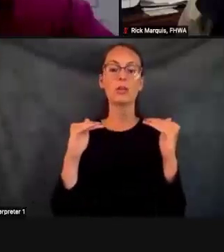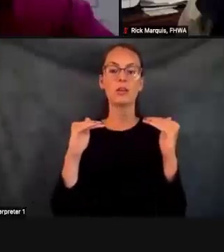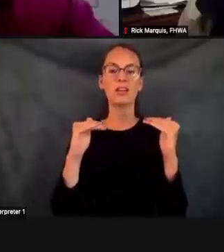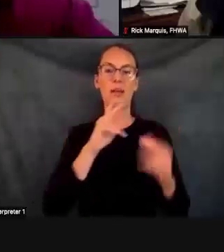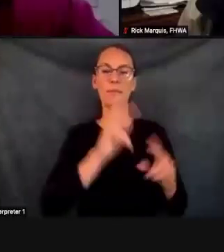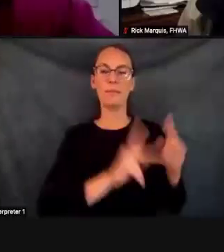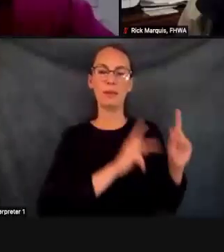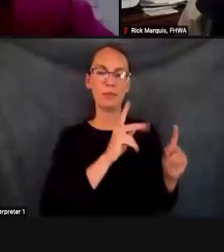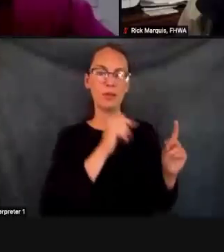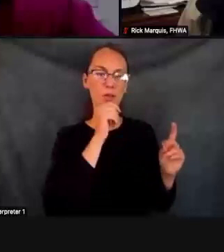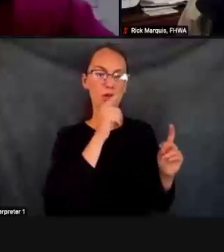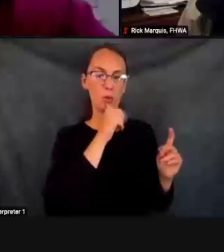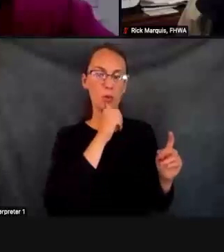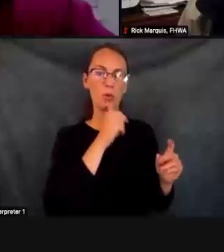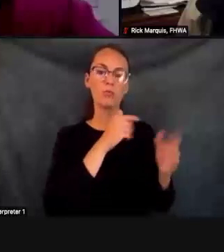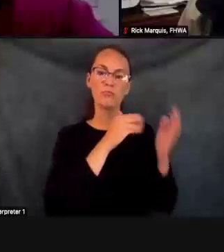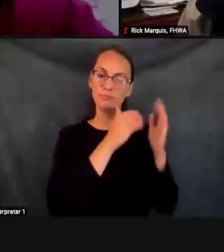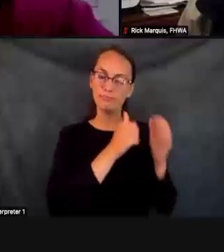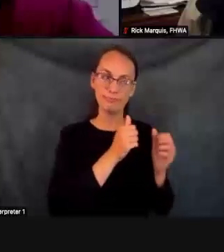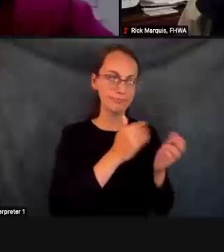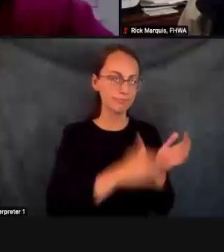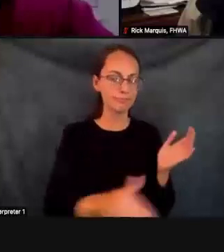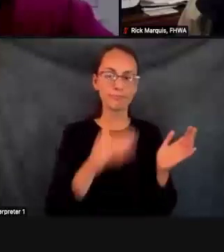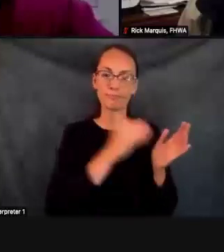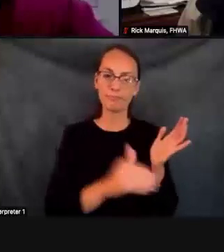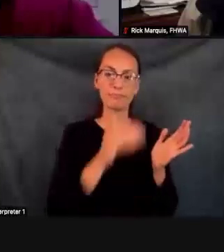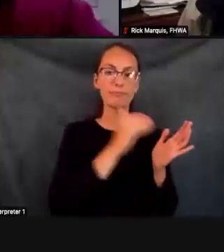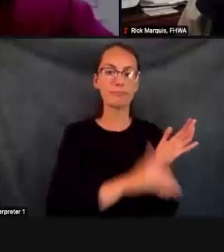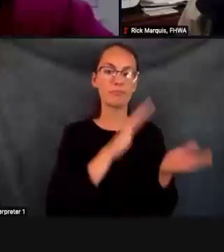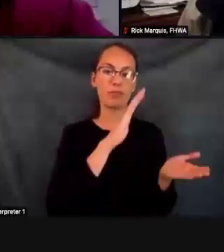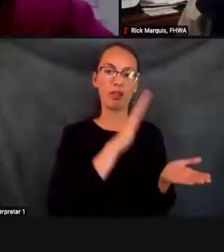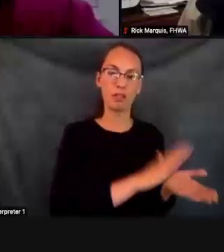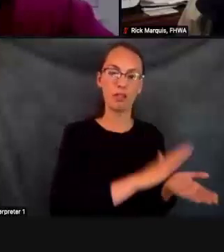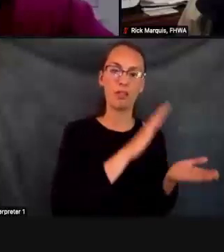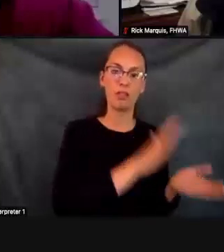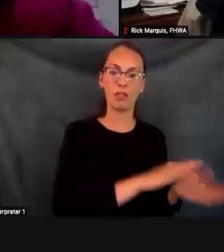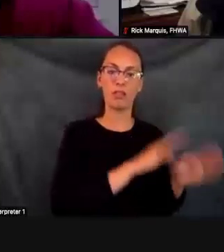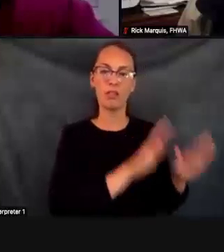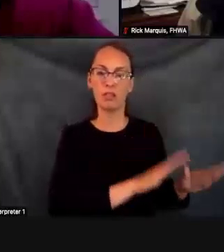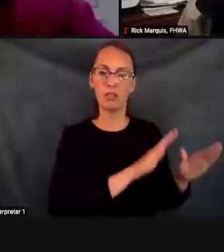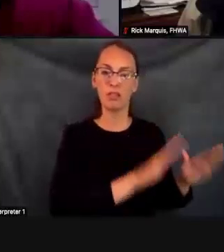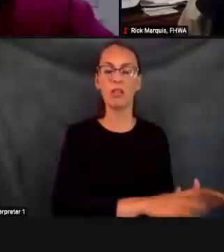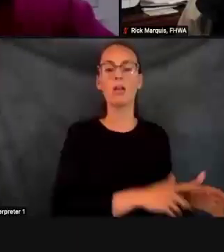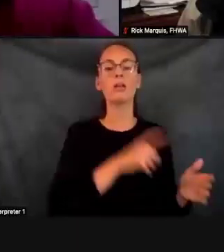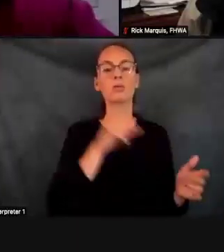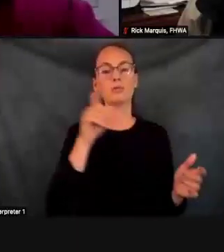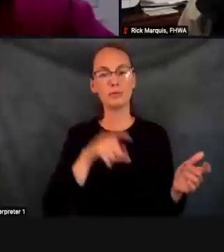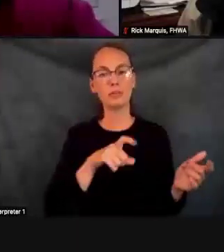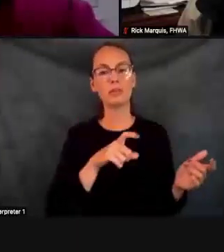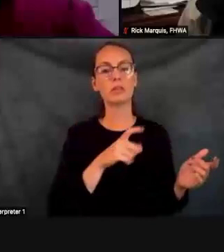necesita que las personas con desventaja sean parte de